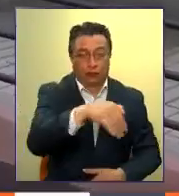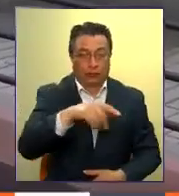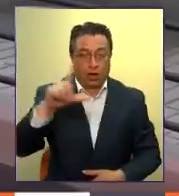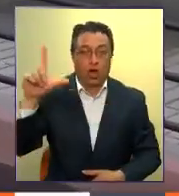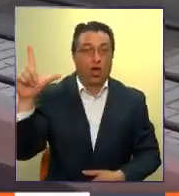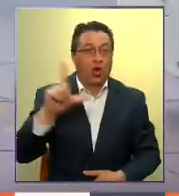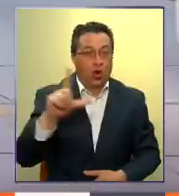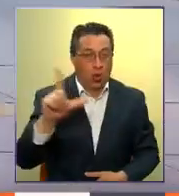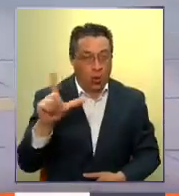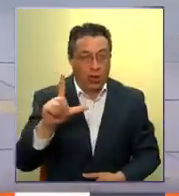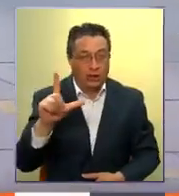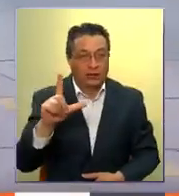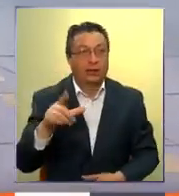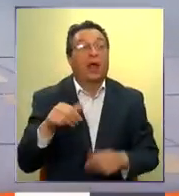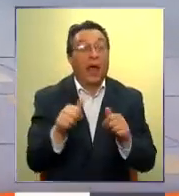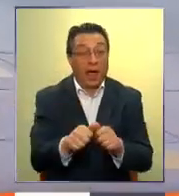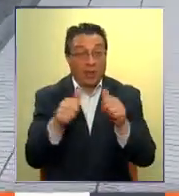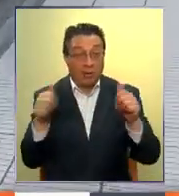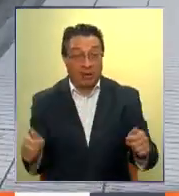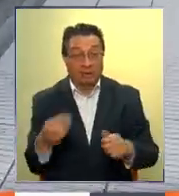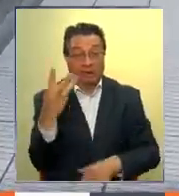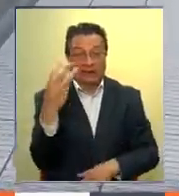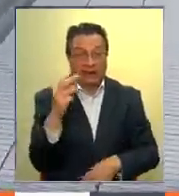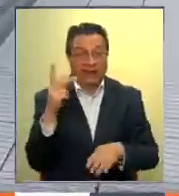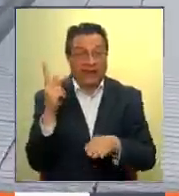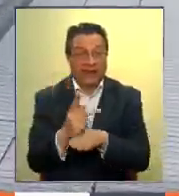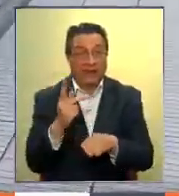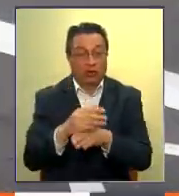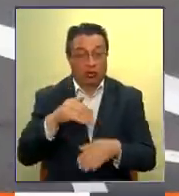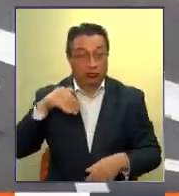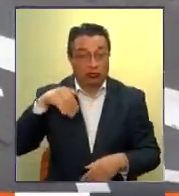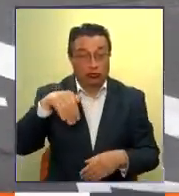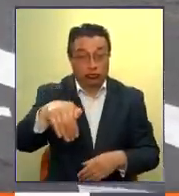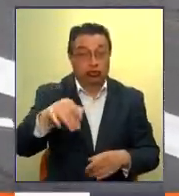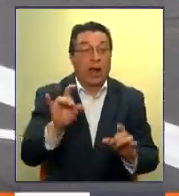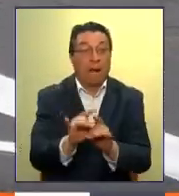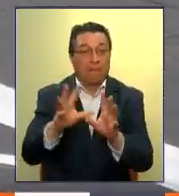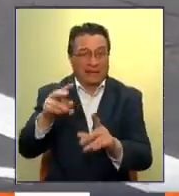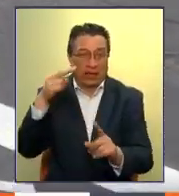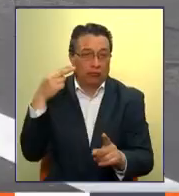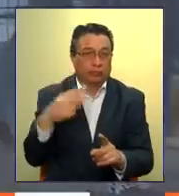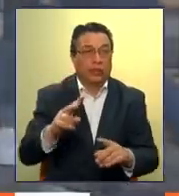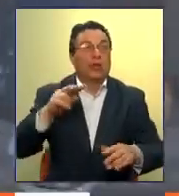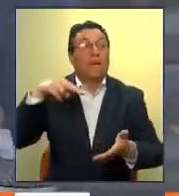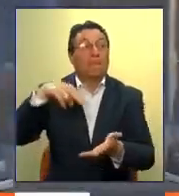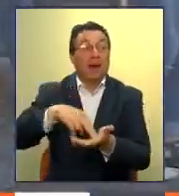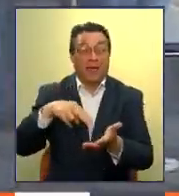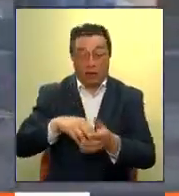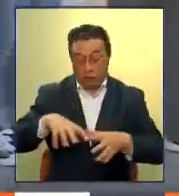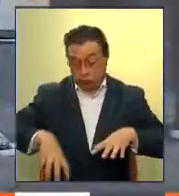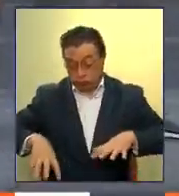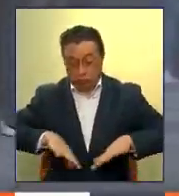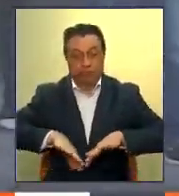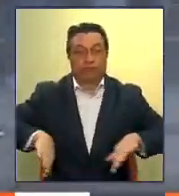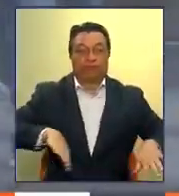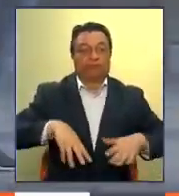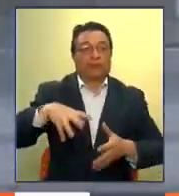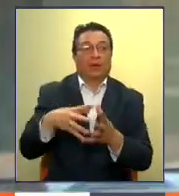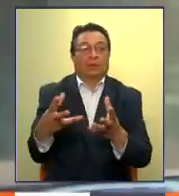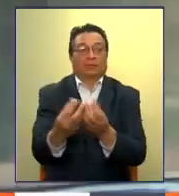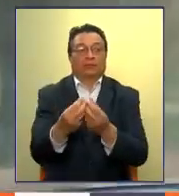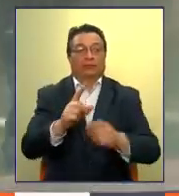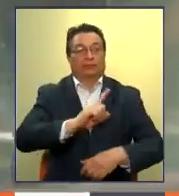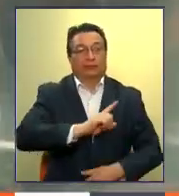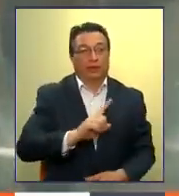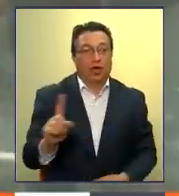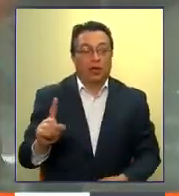además se habilitaron 30 kilómetros de vías exclusivas y se desmarcaron paraderos para evitar atochamientos de personas por